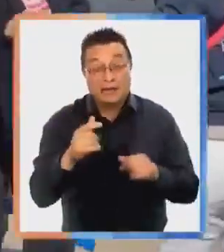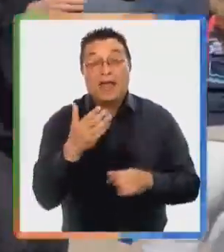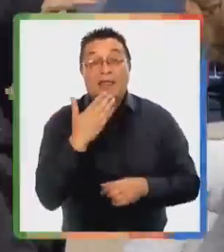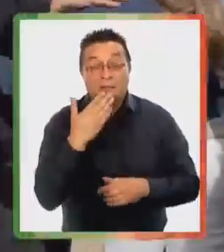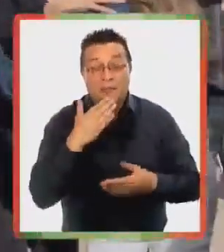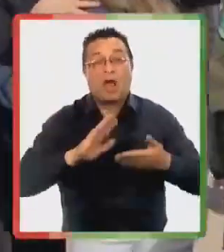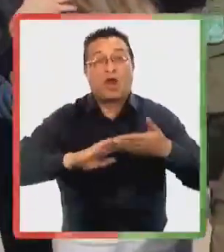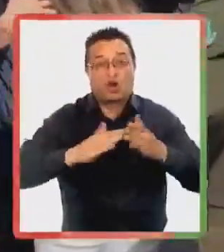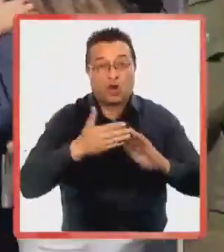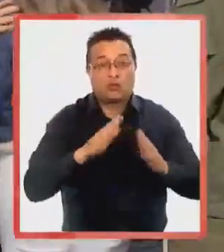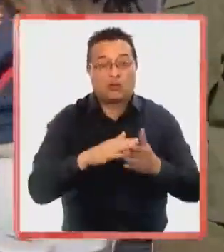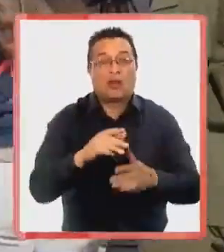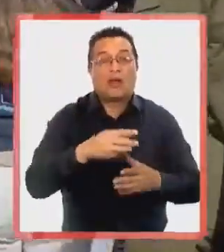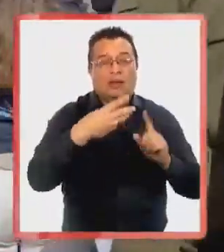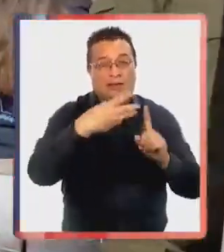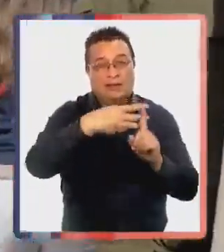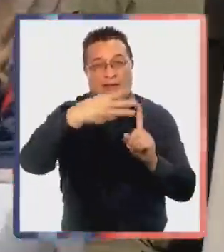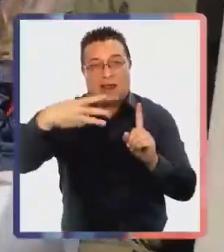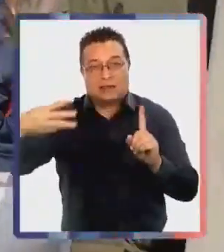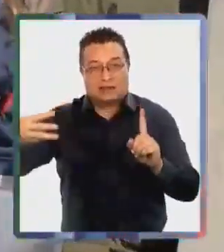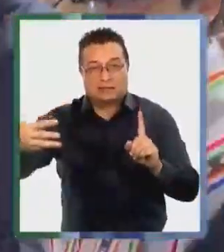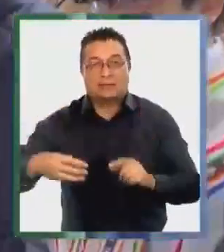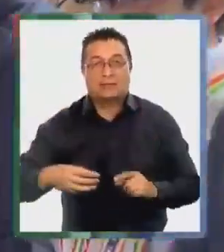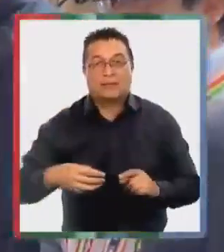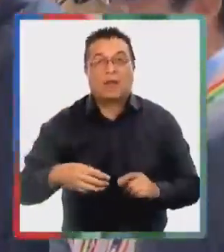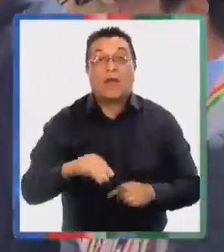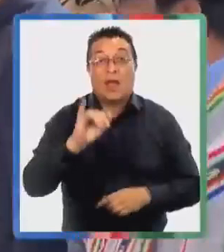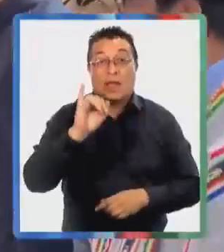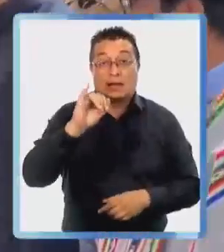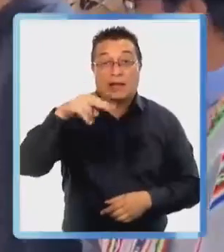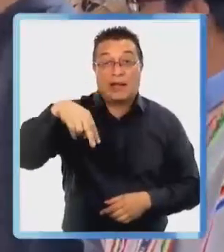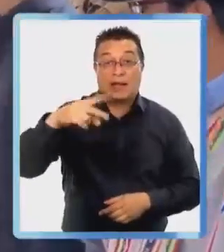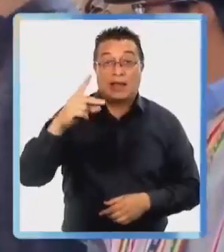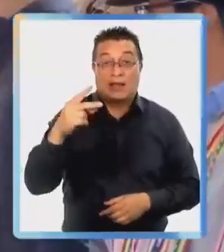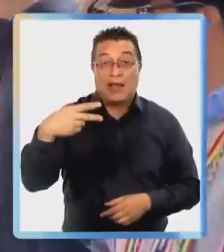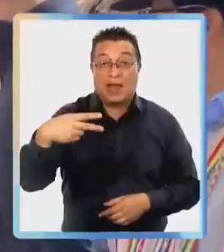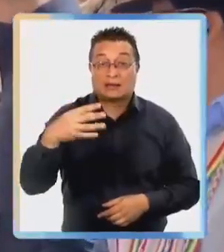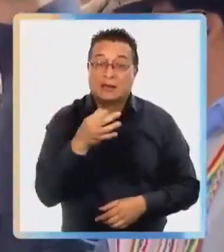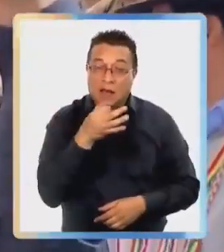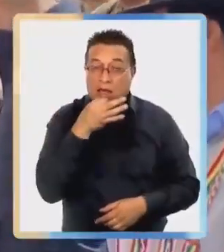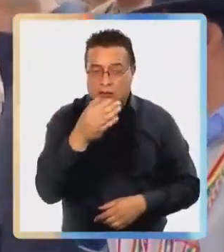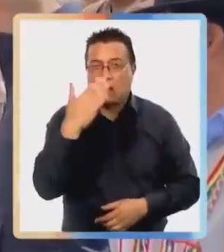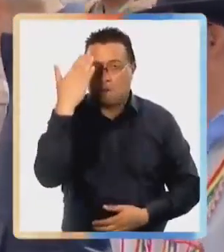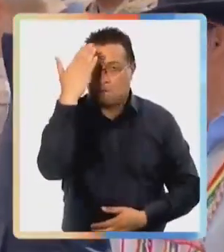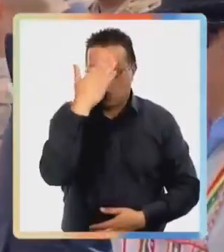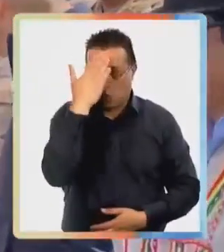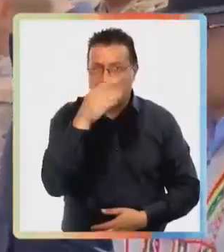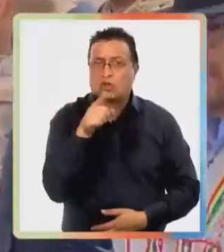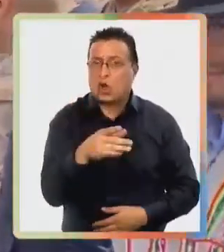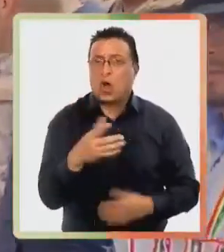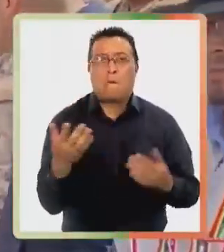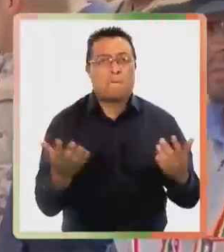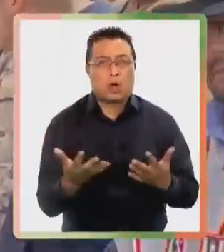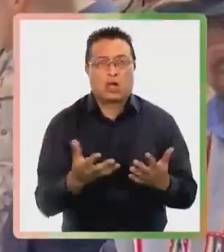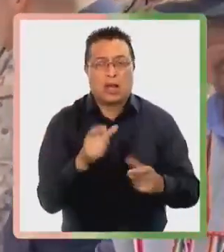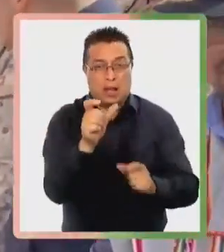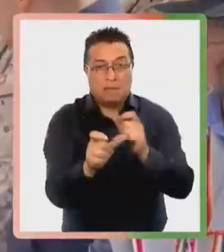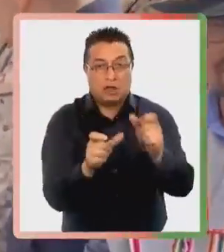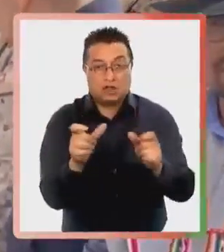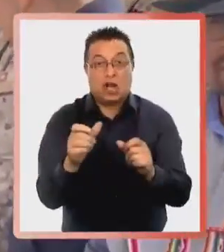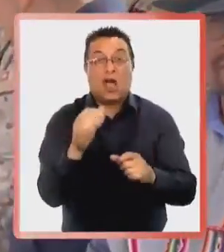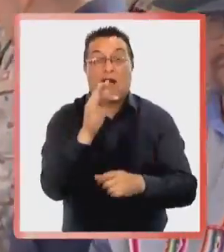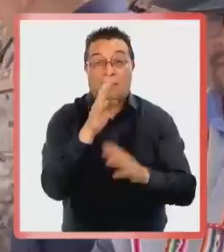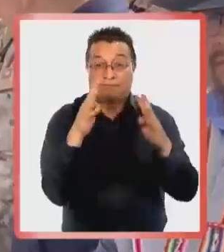el INDH, en tanto, manifestaron su preocupación por el hecho de que personal de las Fuerzas Armadas asuman el control del